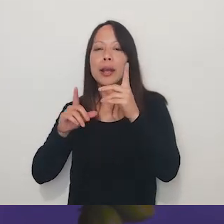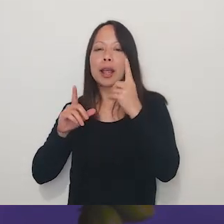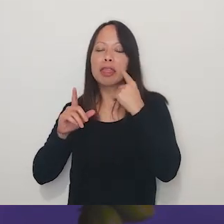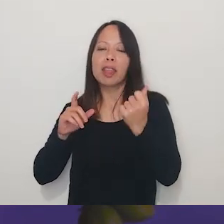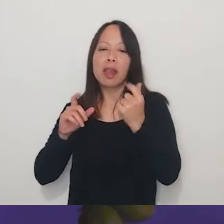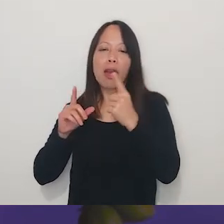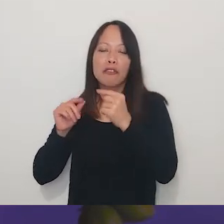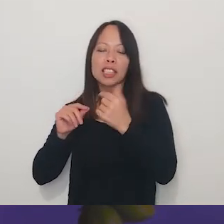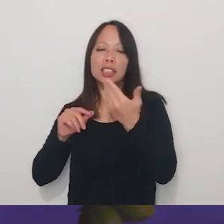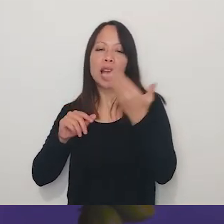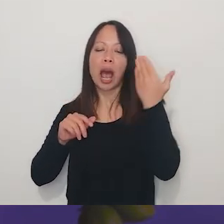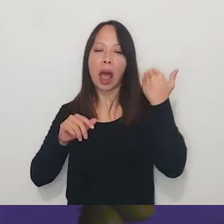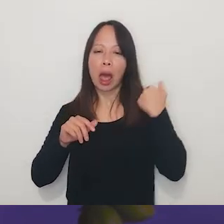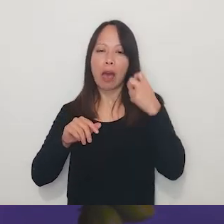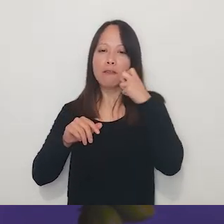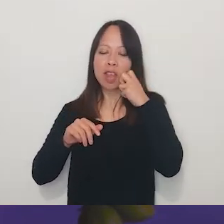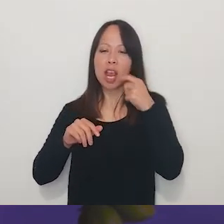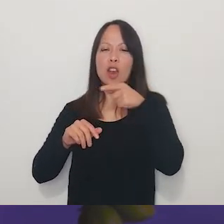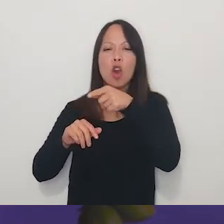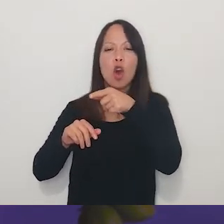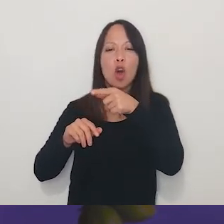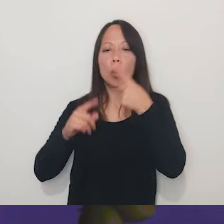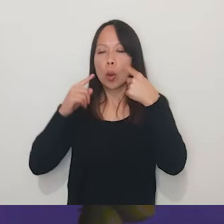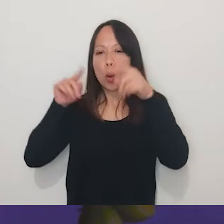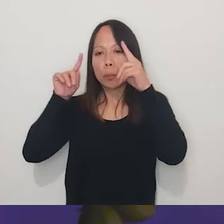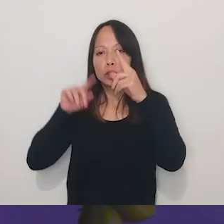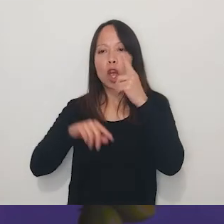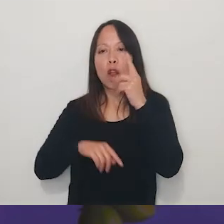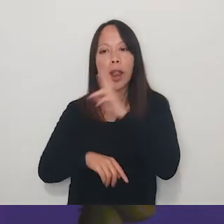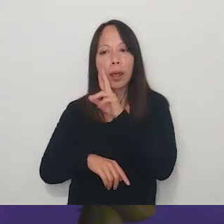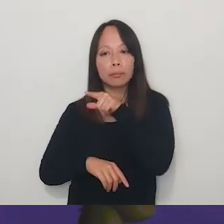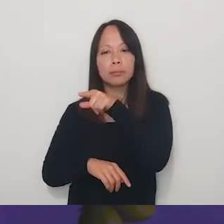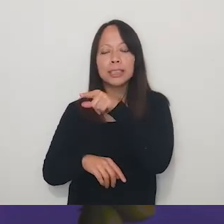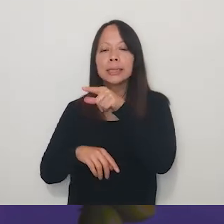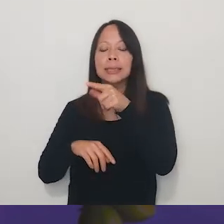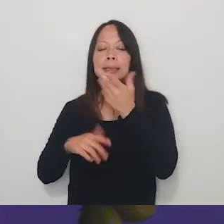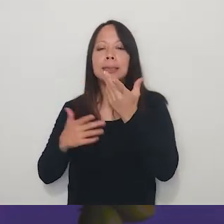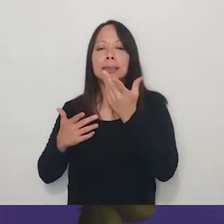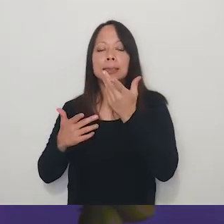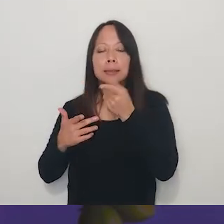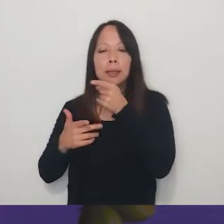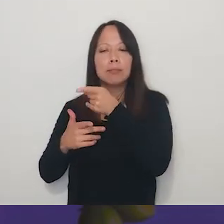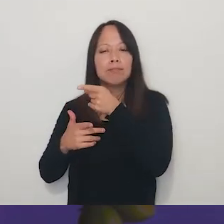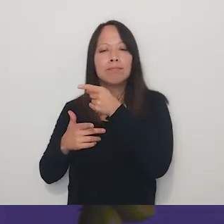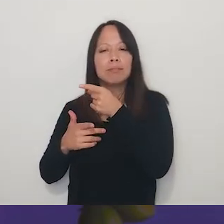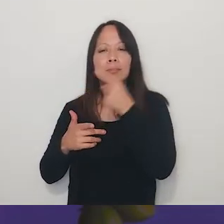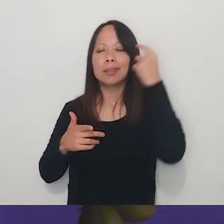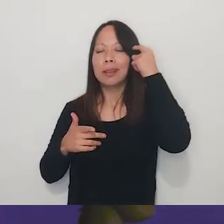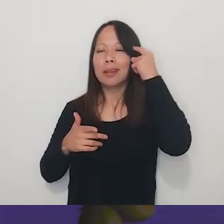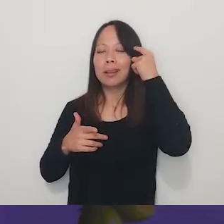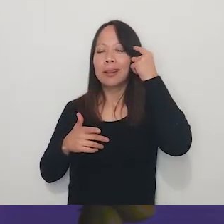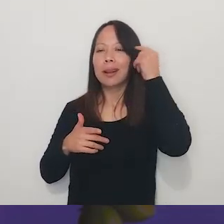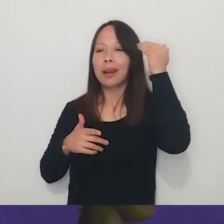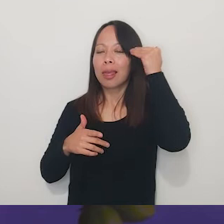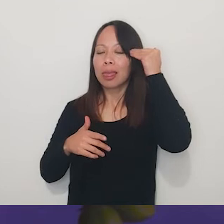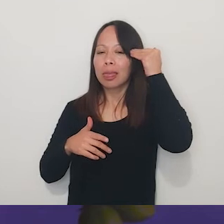el programa. Esta paciente tenía convulsiones muy severa clínica, muchos